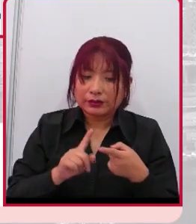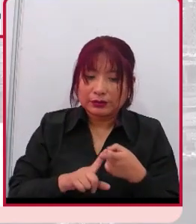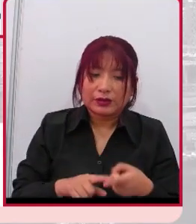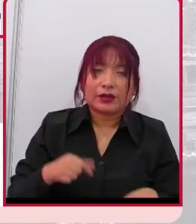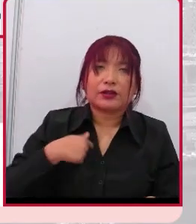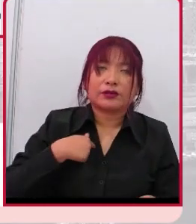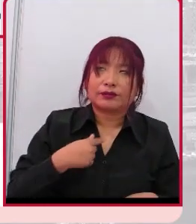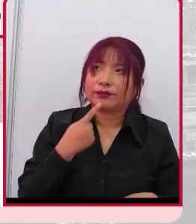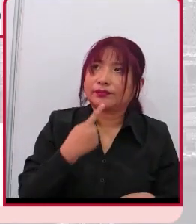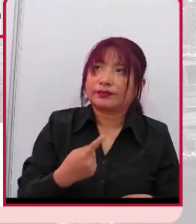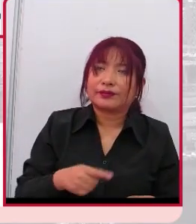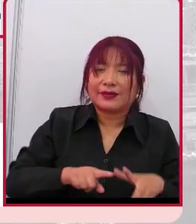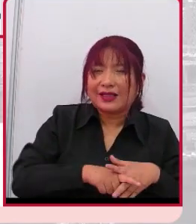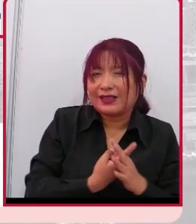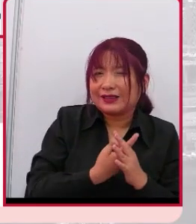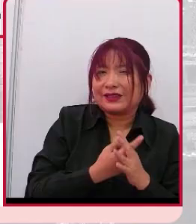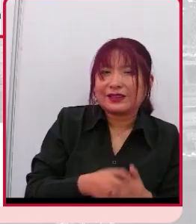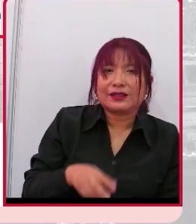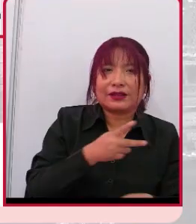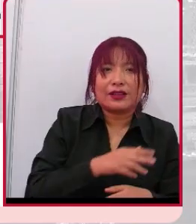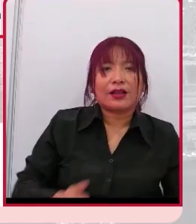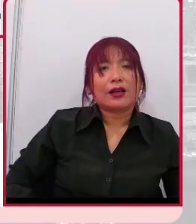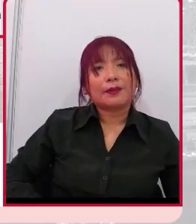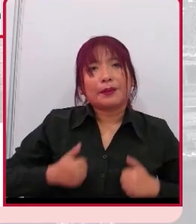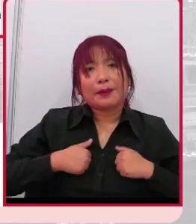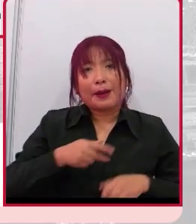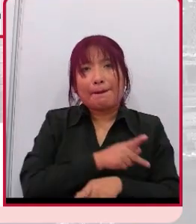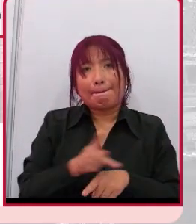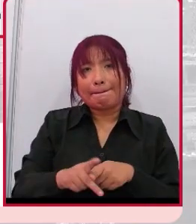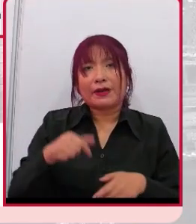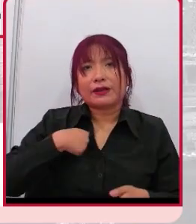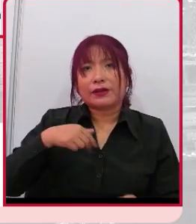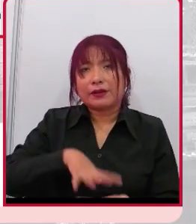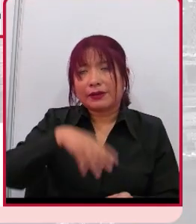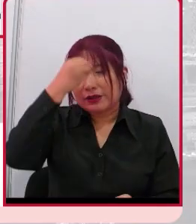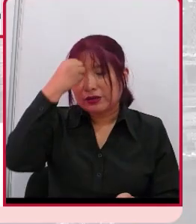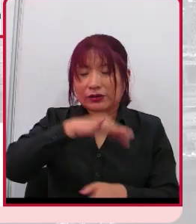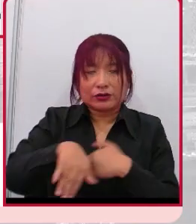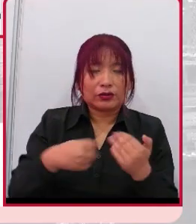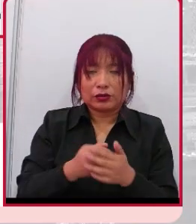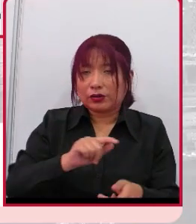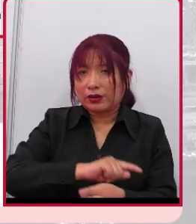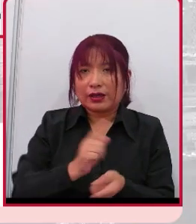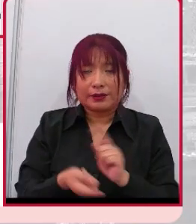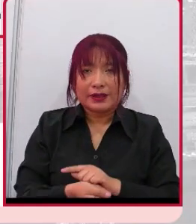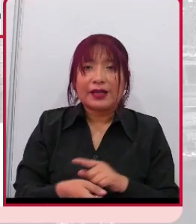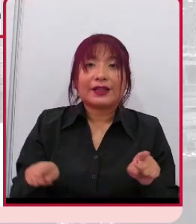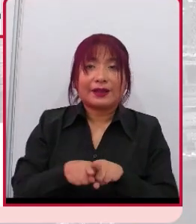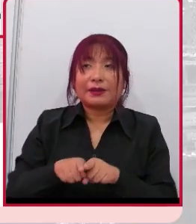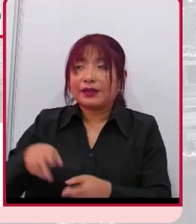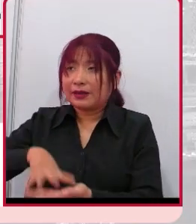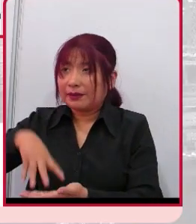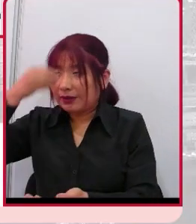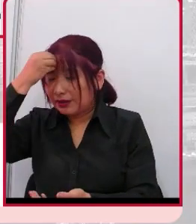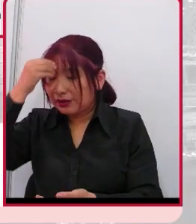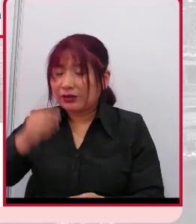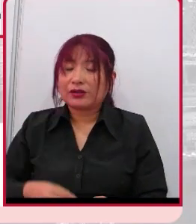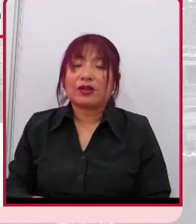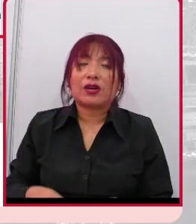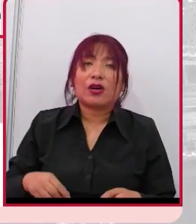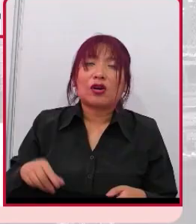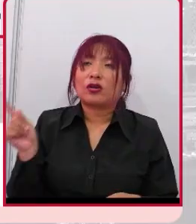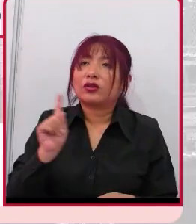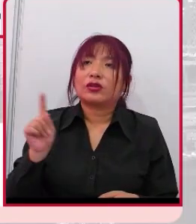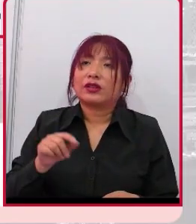que al inicio en la vida profesional he aprendido cosas que cambian, también he aprendido cosas que no cambian. ¿Cuáles son? Una de ellas,